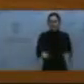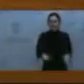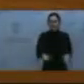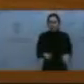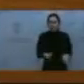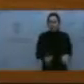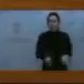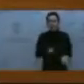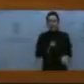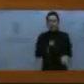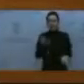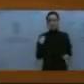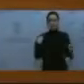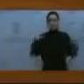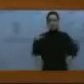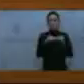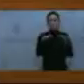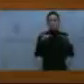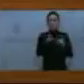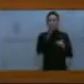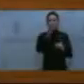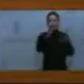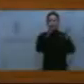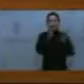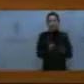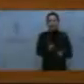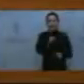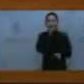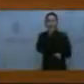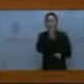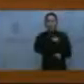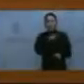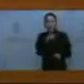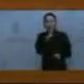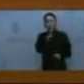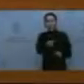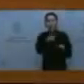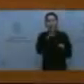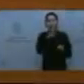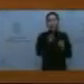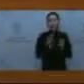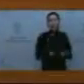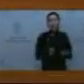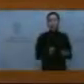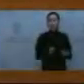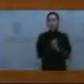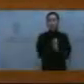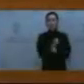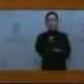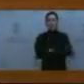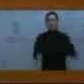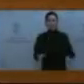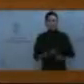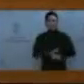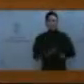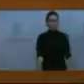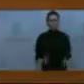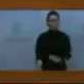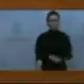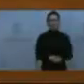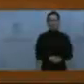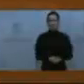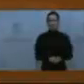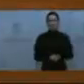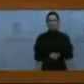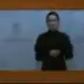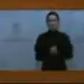jueves pasado que le hemos propuesto o le hemos dicho arregle esto. Y a los trabajadores tampoco.